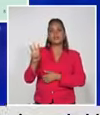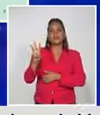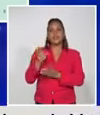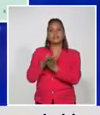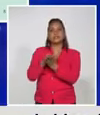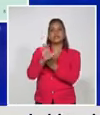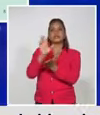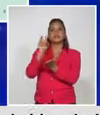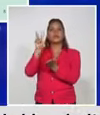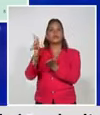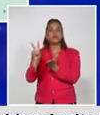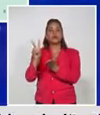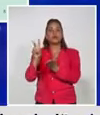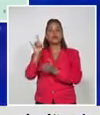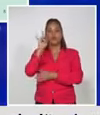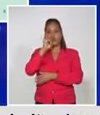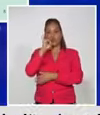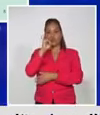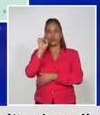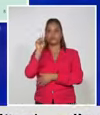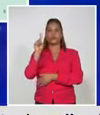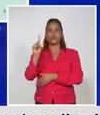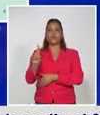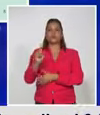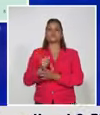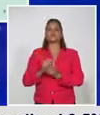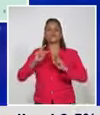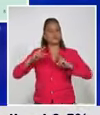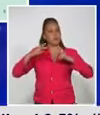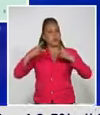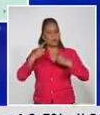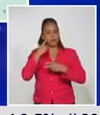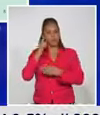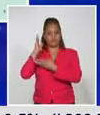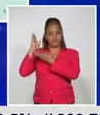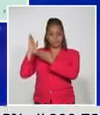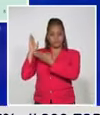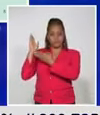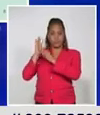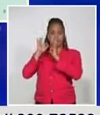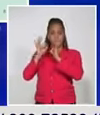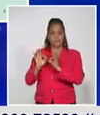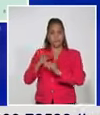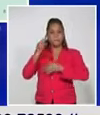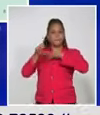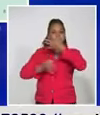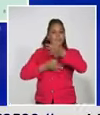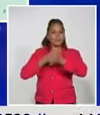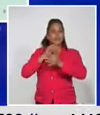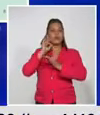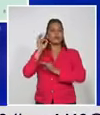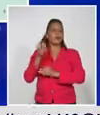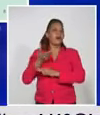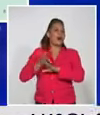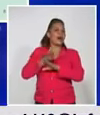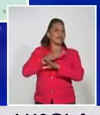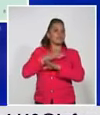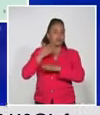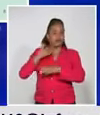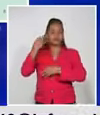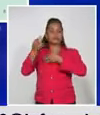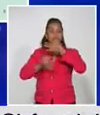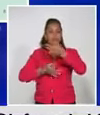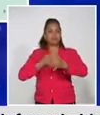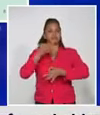de Reyes 1. Y ratificamos, como se puede ver aquí, realmente, como ya habíamos explicado anteriormente,